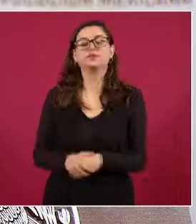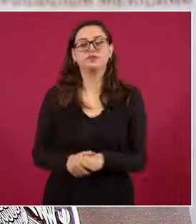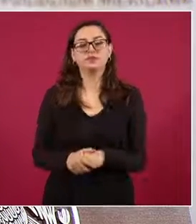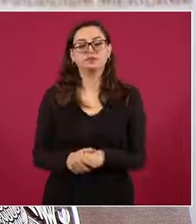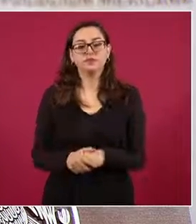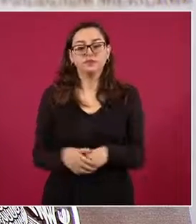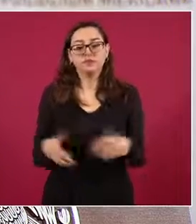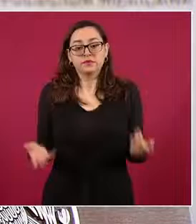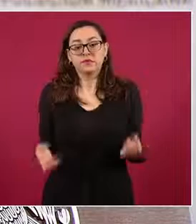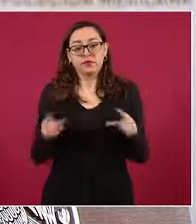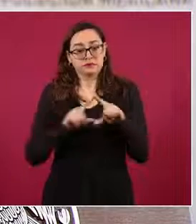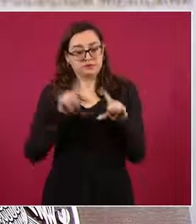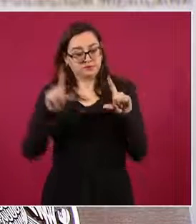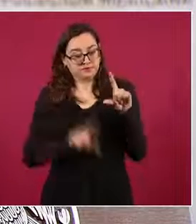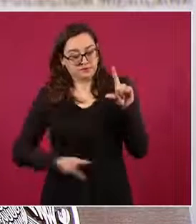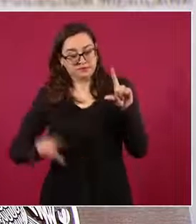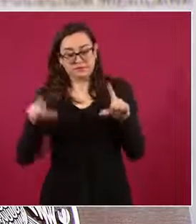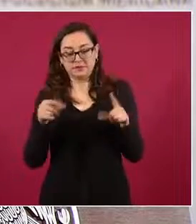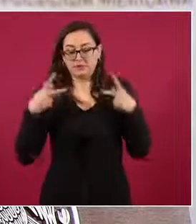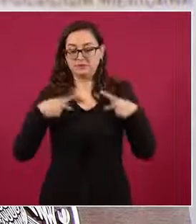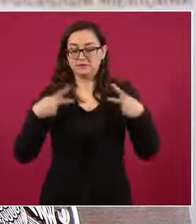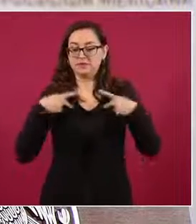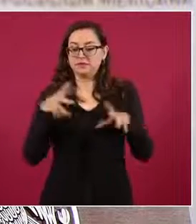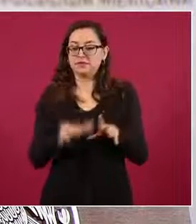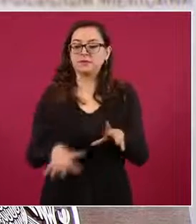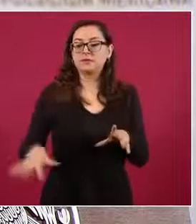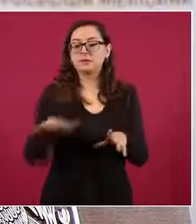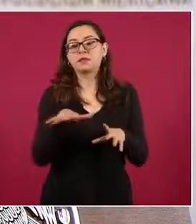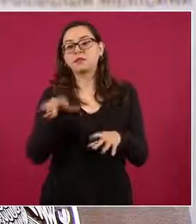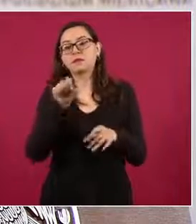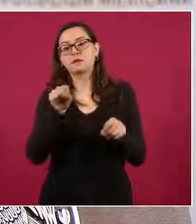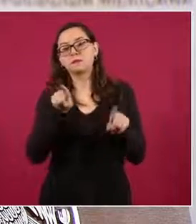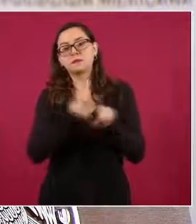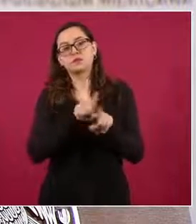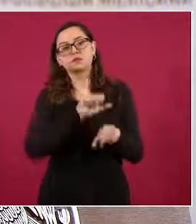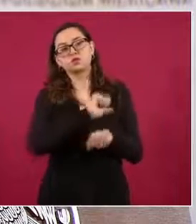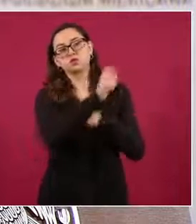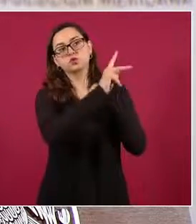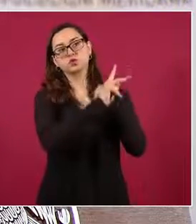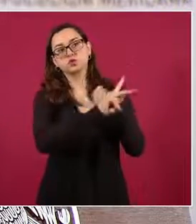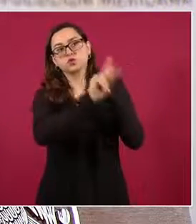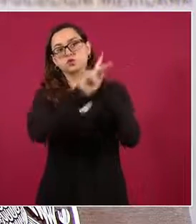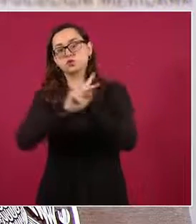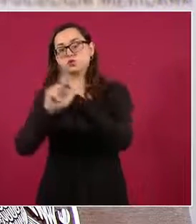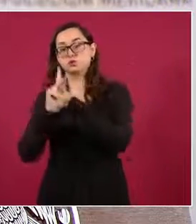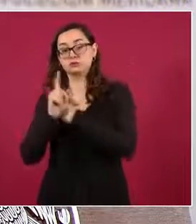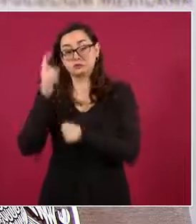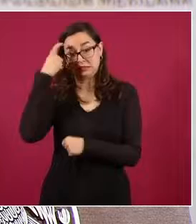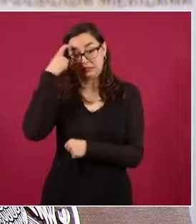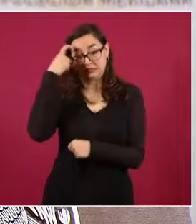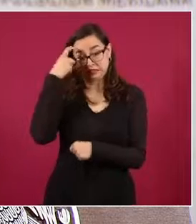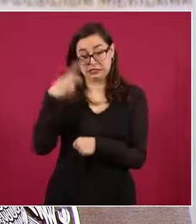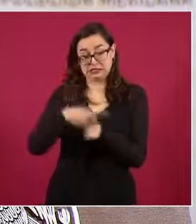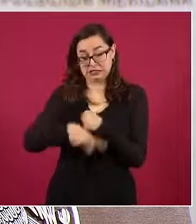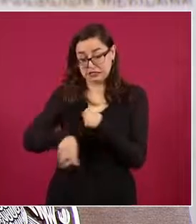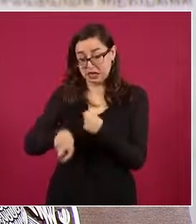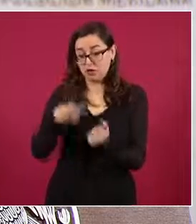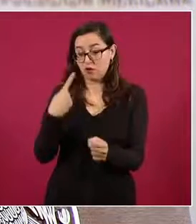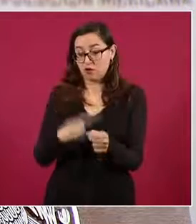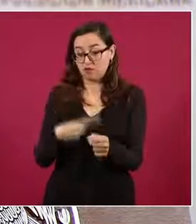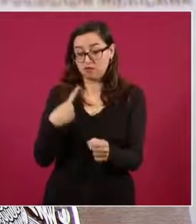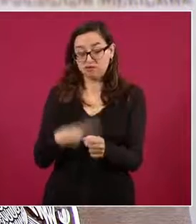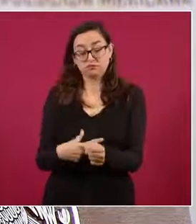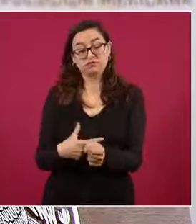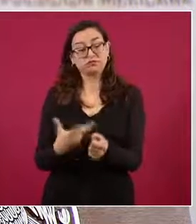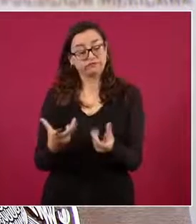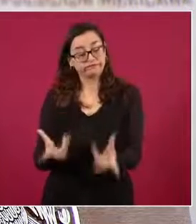En la población mexicana, igual que en otras poblaciones, las afectaciones a la salud mental son considerablemente frecuentes.